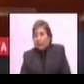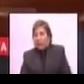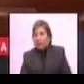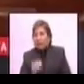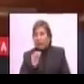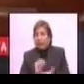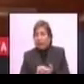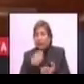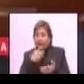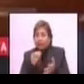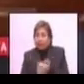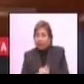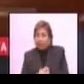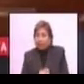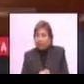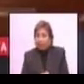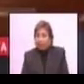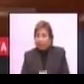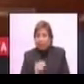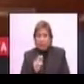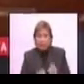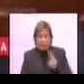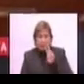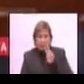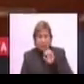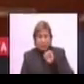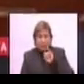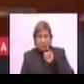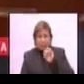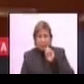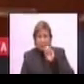Y después en el caso del señor Vizcarra,